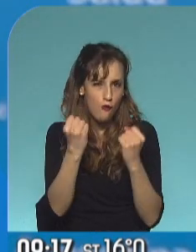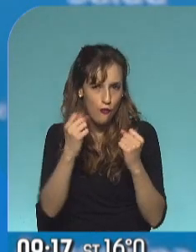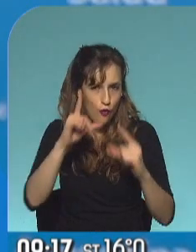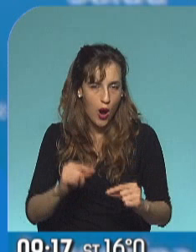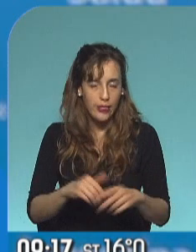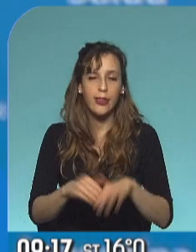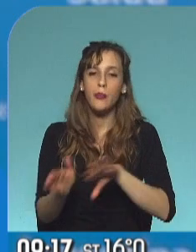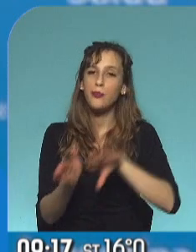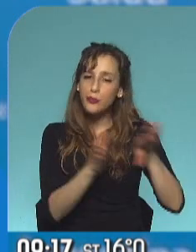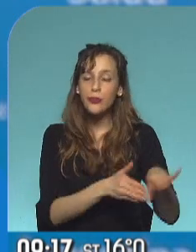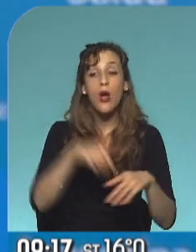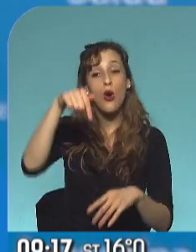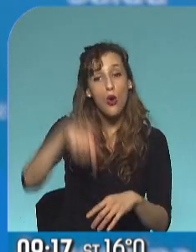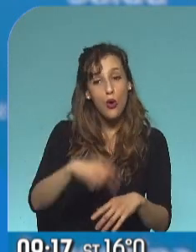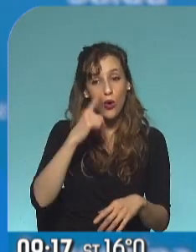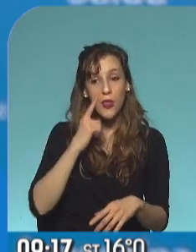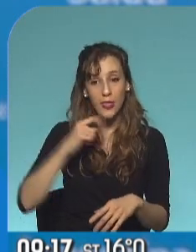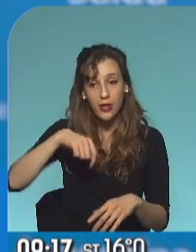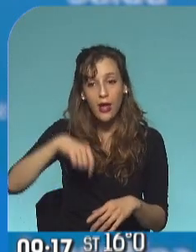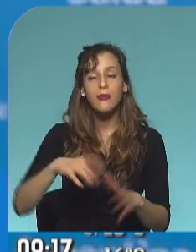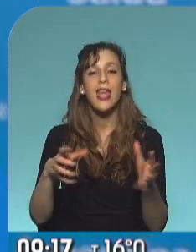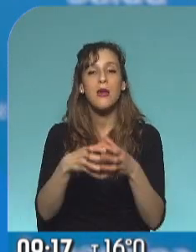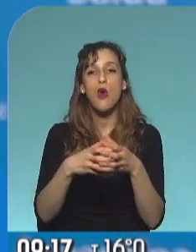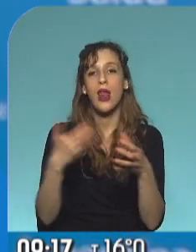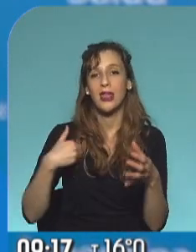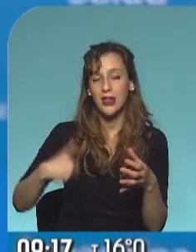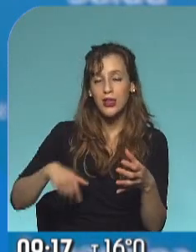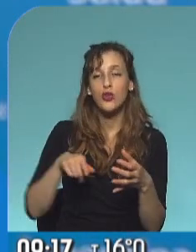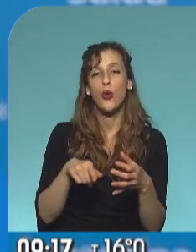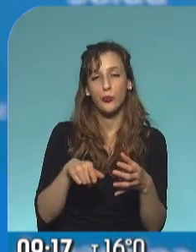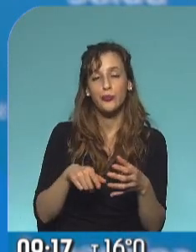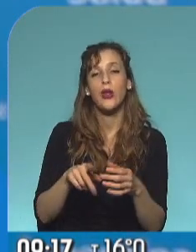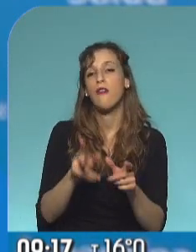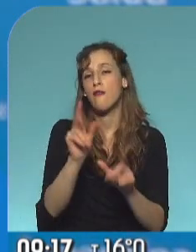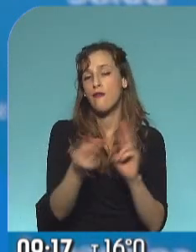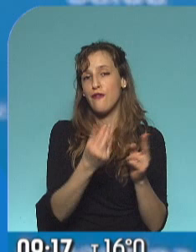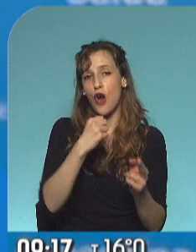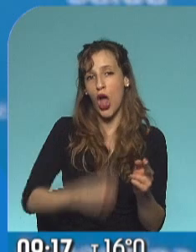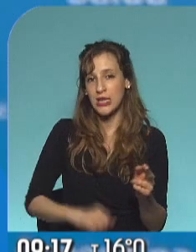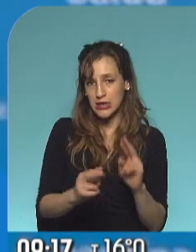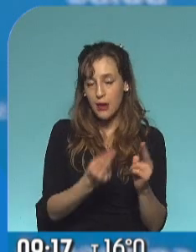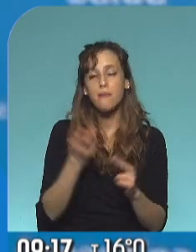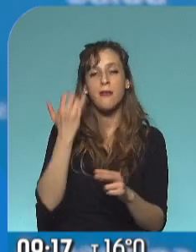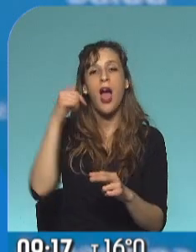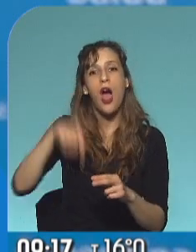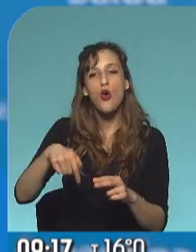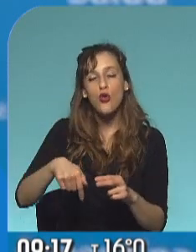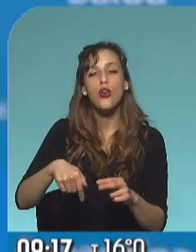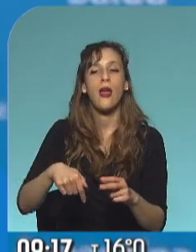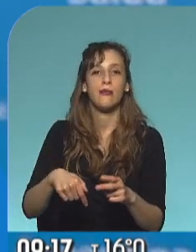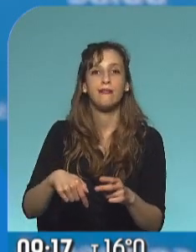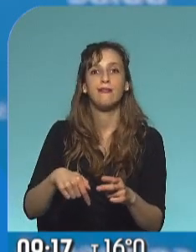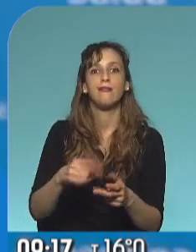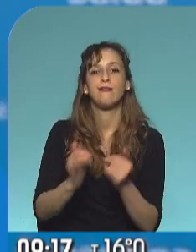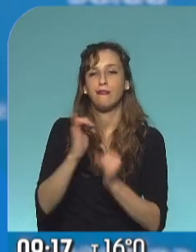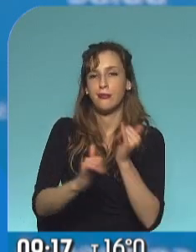en el día de hoy también desde el equipo argentino de antropología forense es comparten con nosotros los derechos y